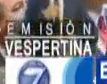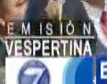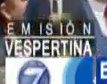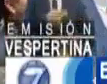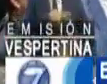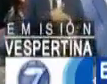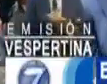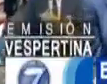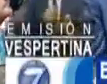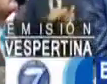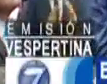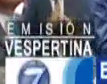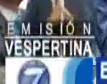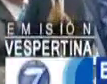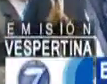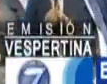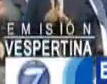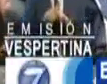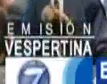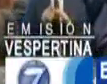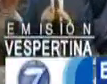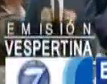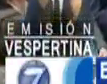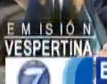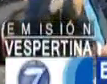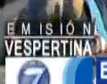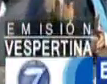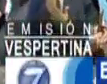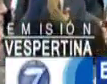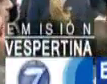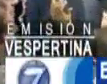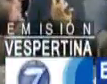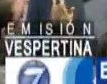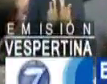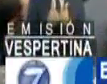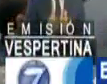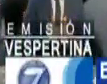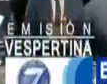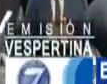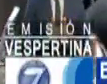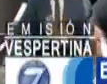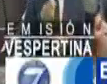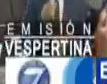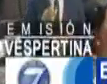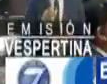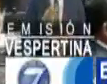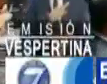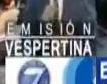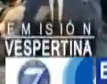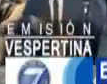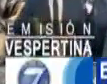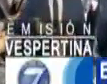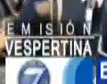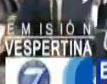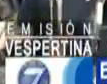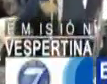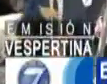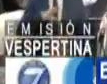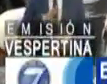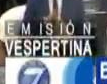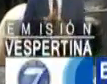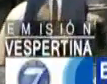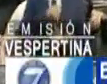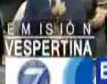país. Justo es oportuno reconocer que hemos encontrado en el gobierno mexicano presidido